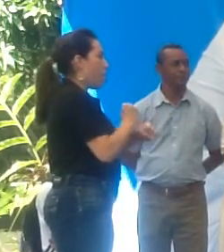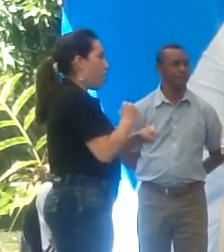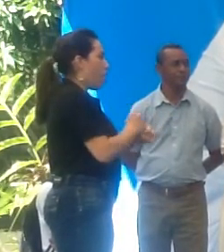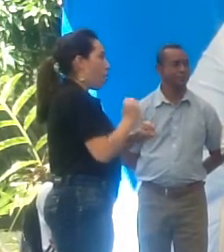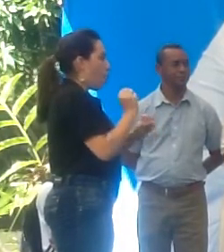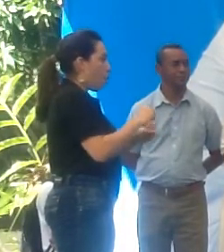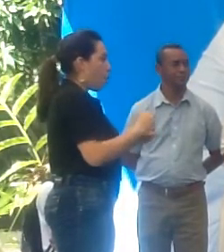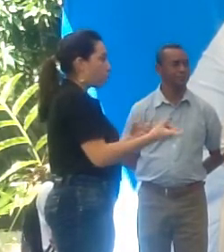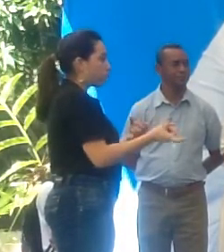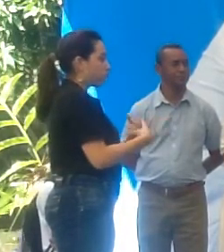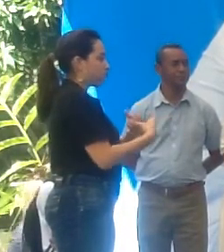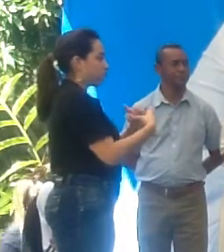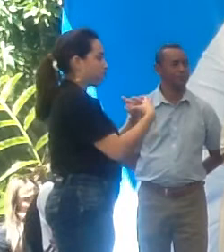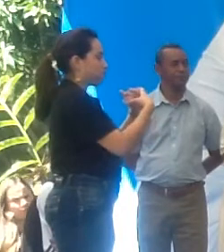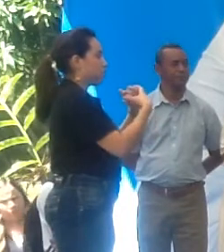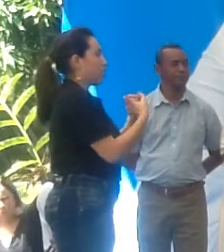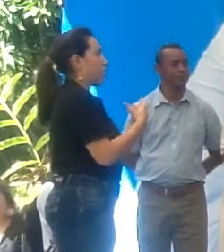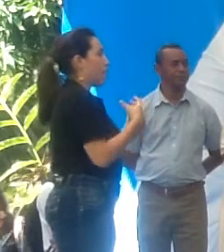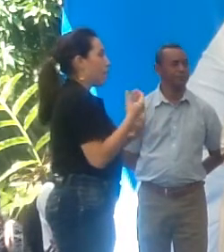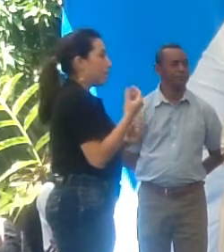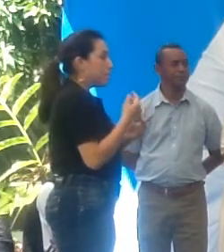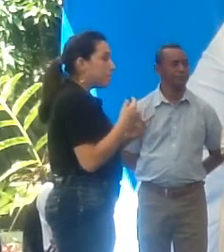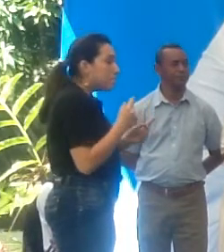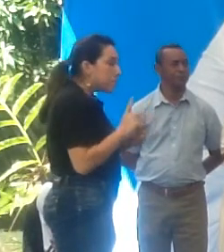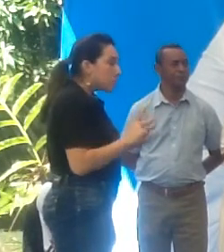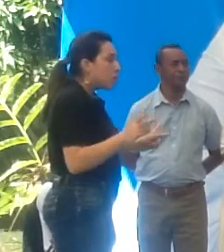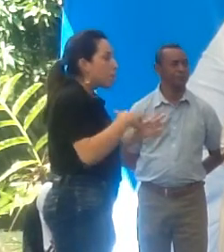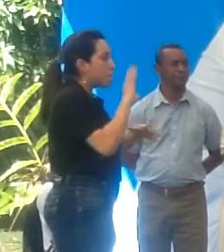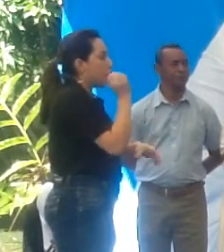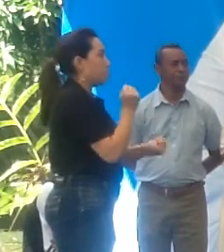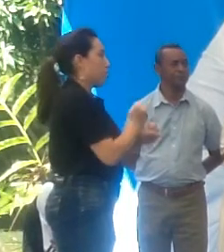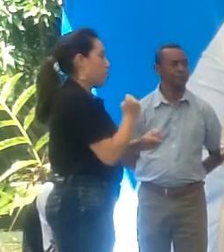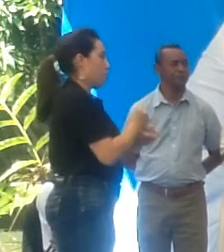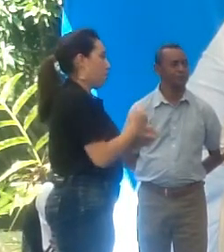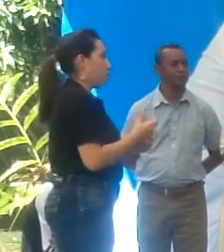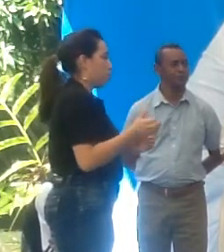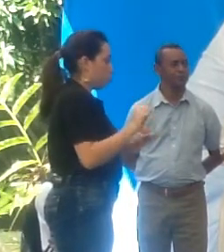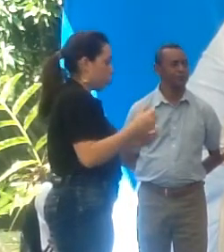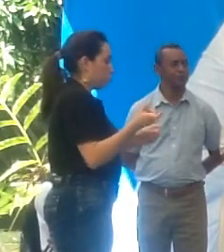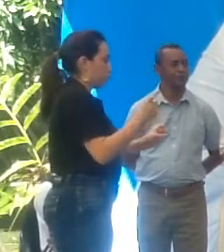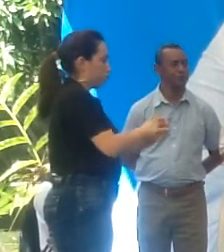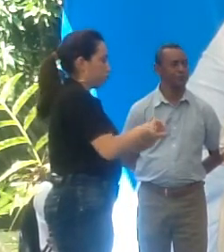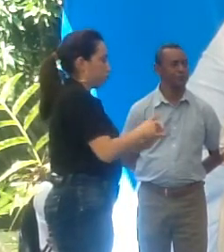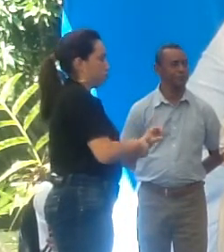nuestra sociedad. Y esto lo quiero pegar con un tema que es fundamental.